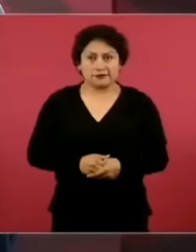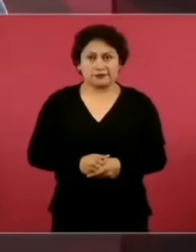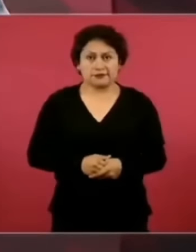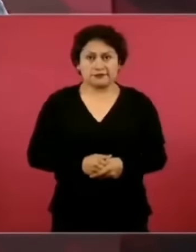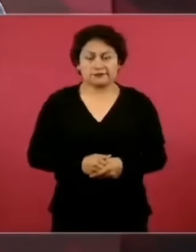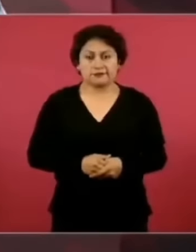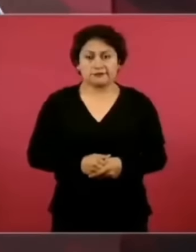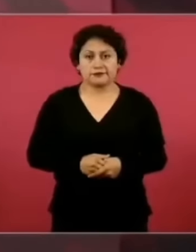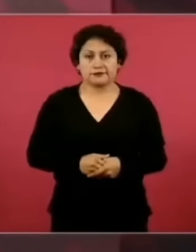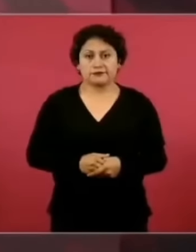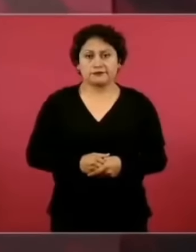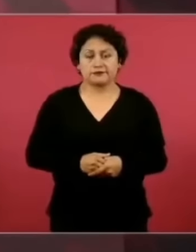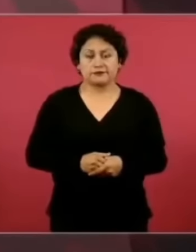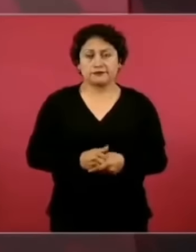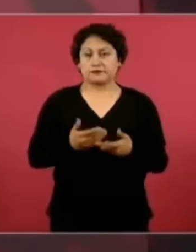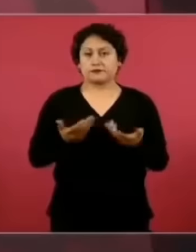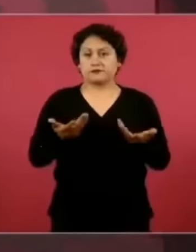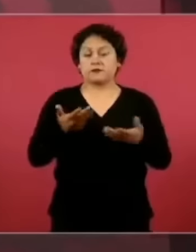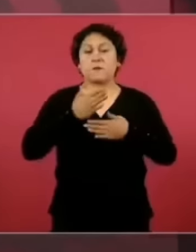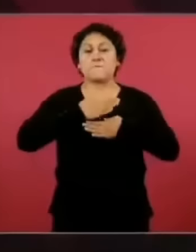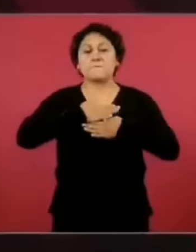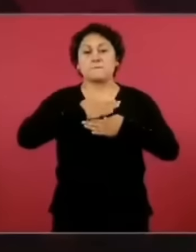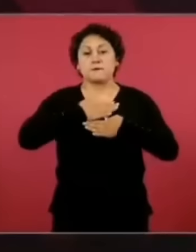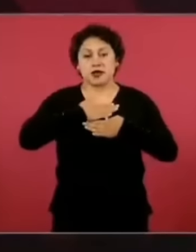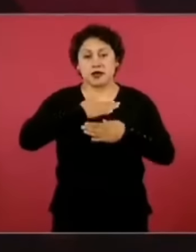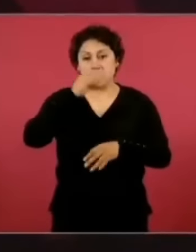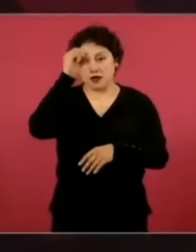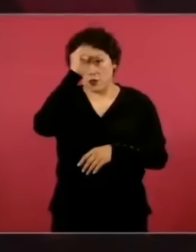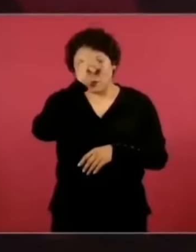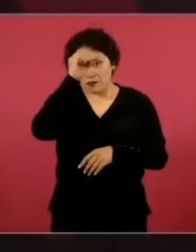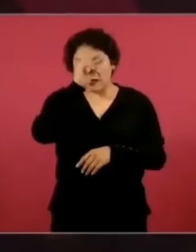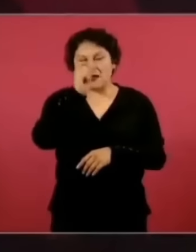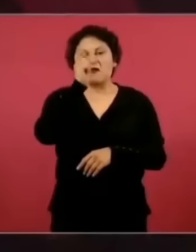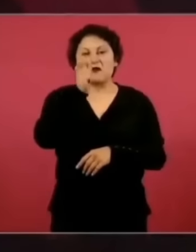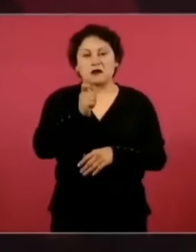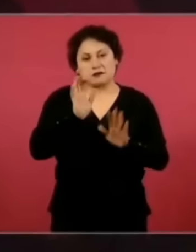Y estoy convencido, y esto es para los jóvenes, que la política